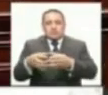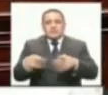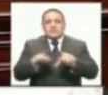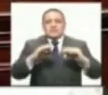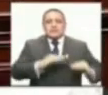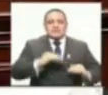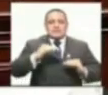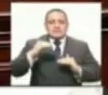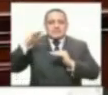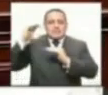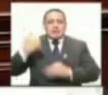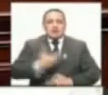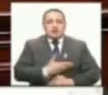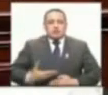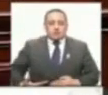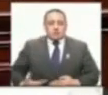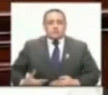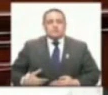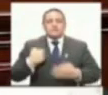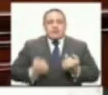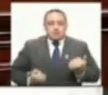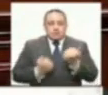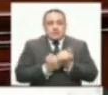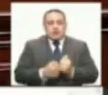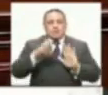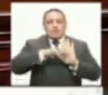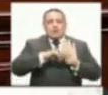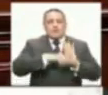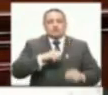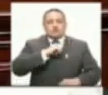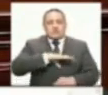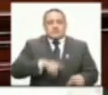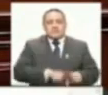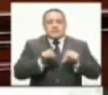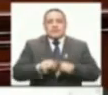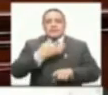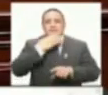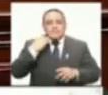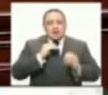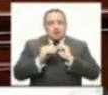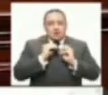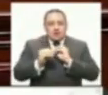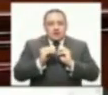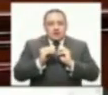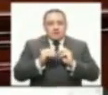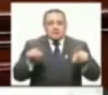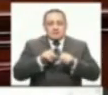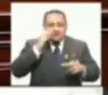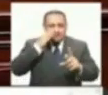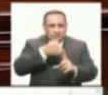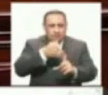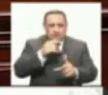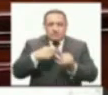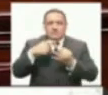niveles de gobierno. Se fortalecerán los programas sociales y se buscará mejorar el sistema de focalización